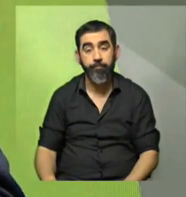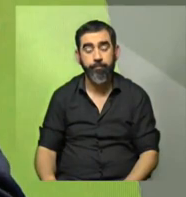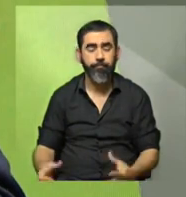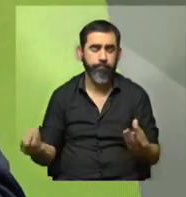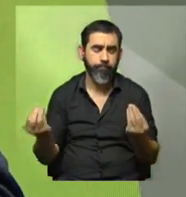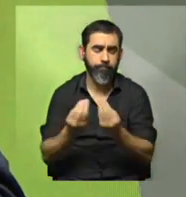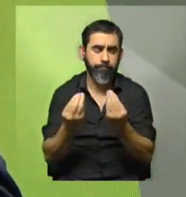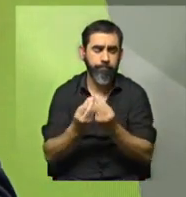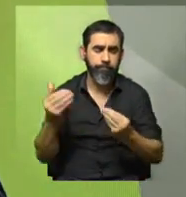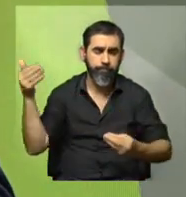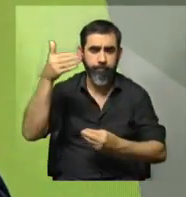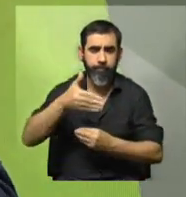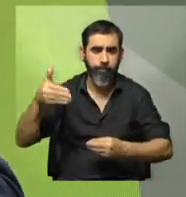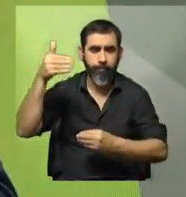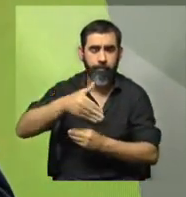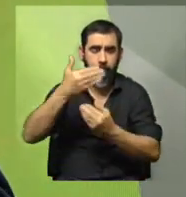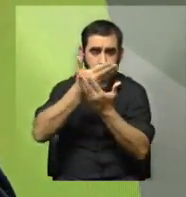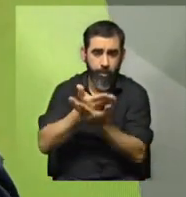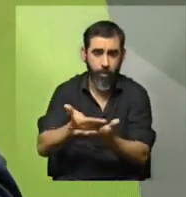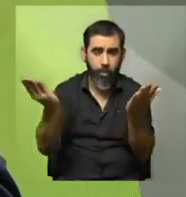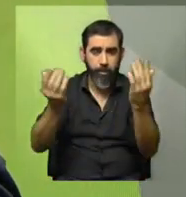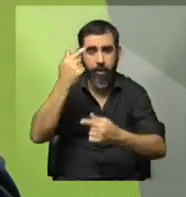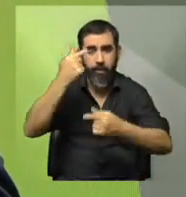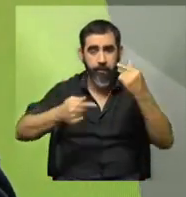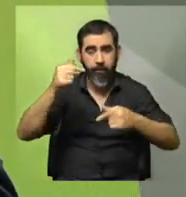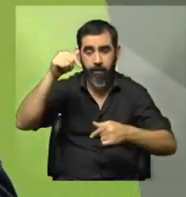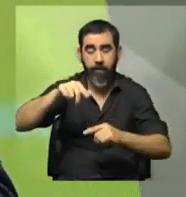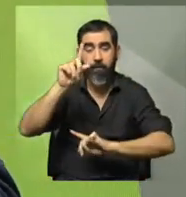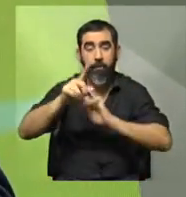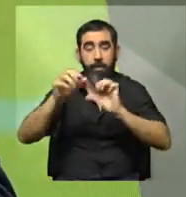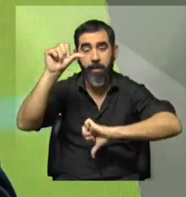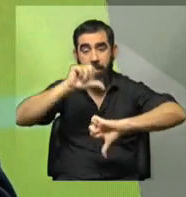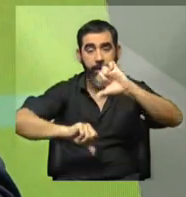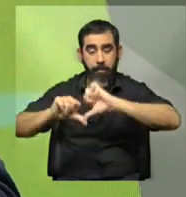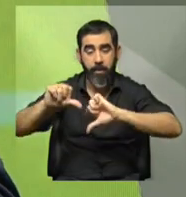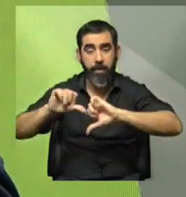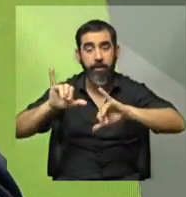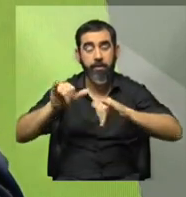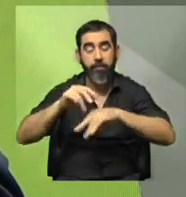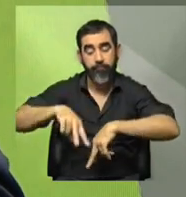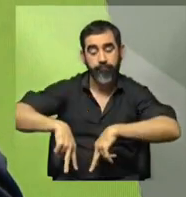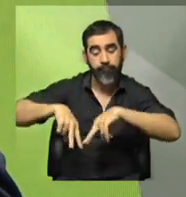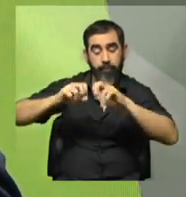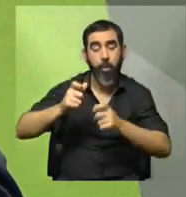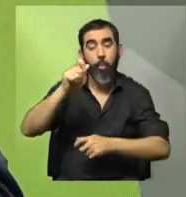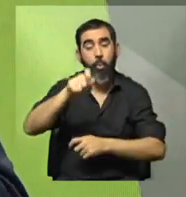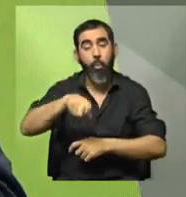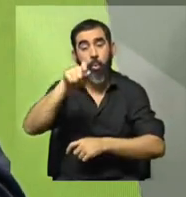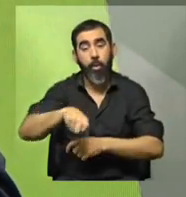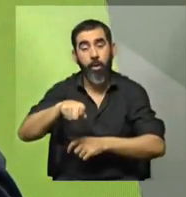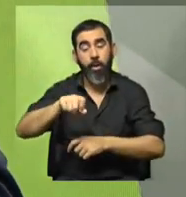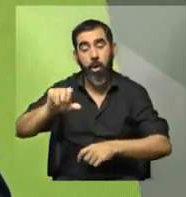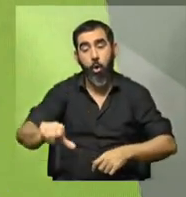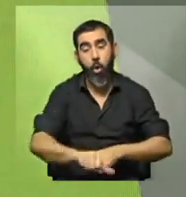enorme cantidad de participantes de muestras que ya están aquí en Facultad de Química, fueron remitidas, fueron analizadas por el jurado y lo